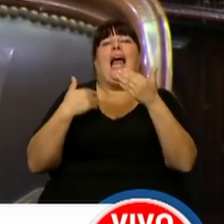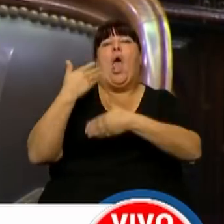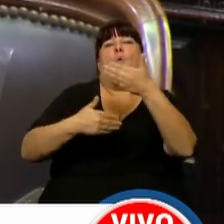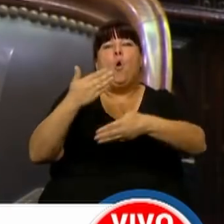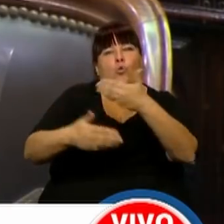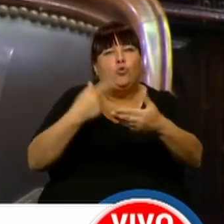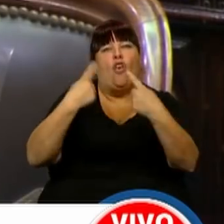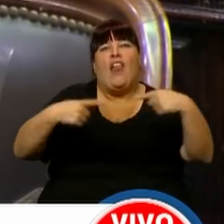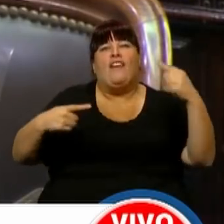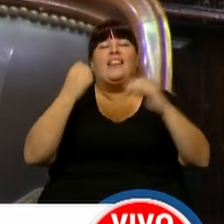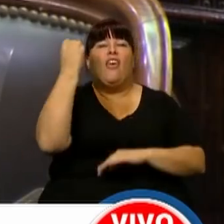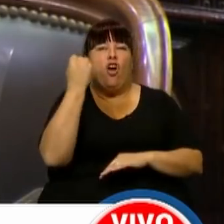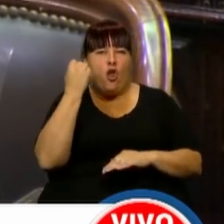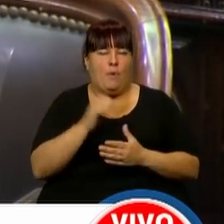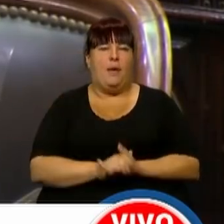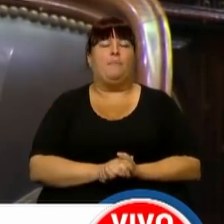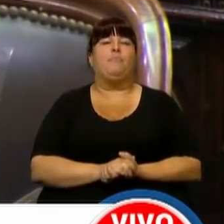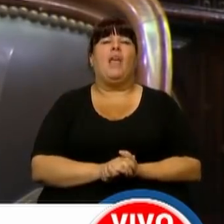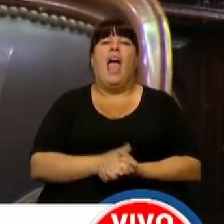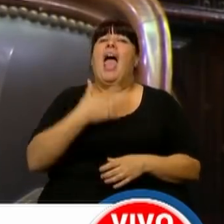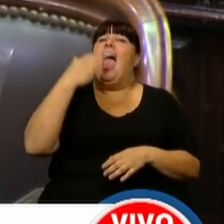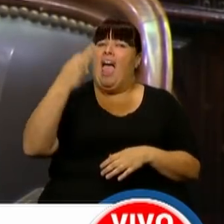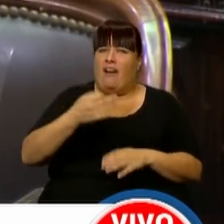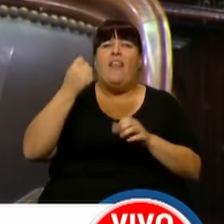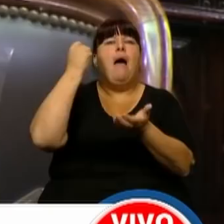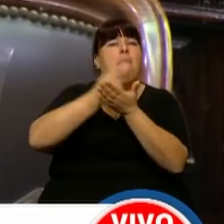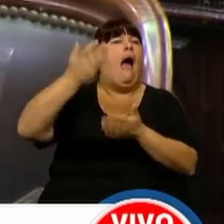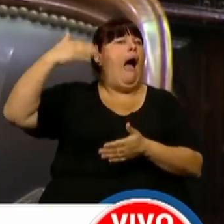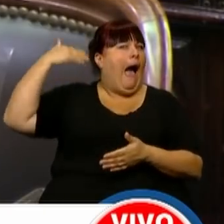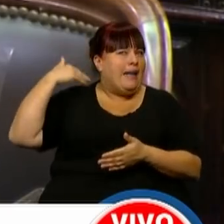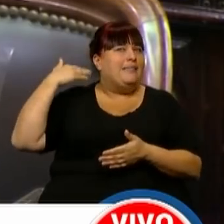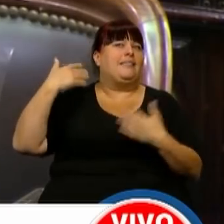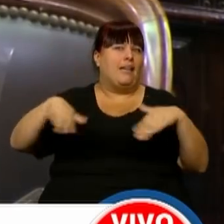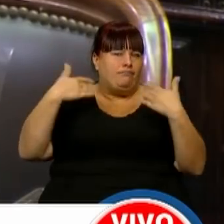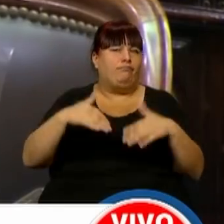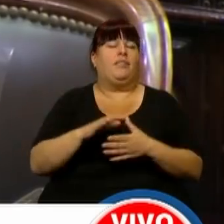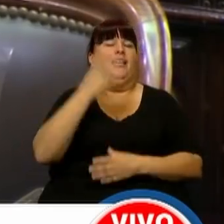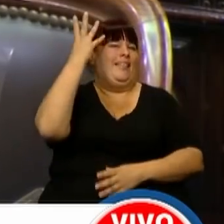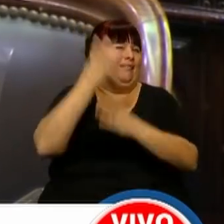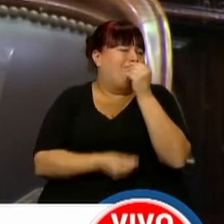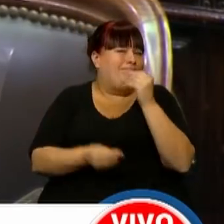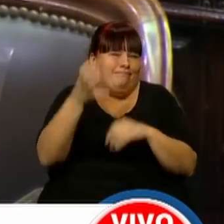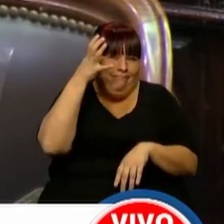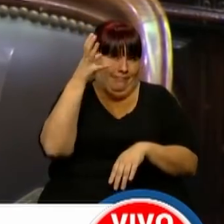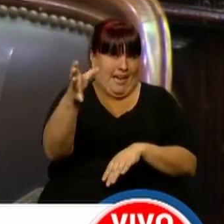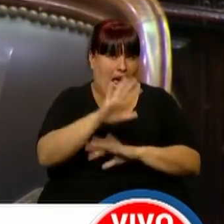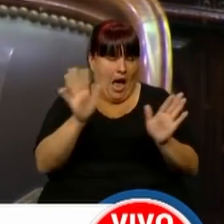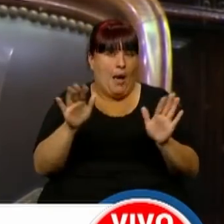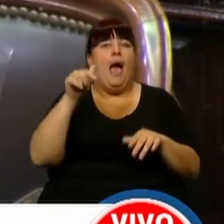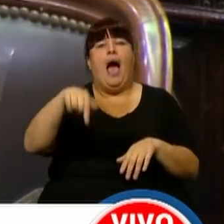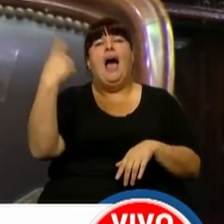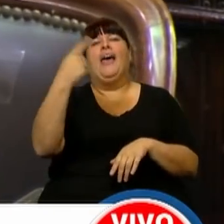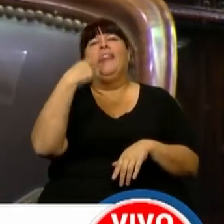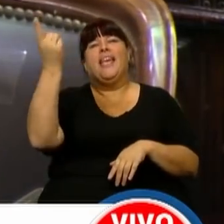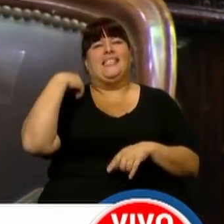las principales variables macroeconómicas. Es cierto que hay antecedentes cuantiosos de pifies fenomenales. Acá se